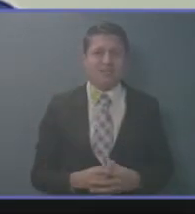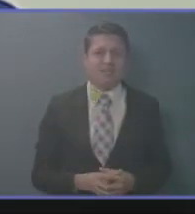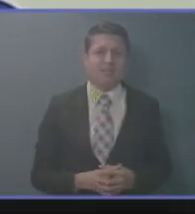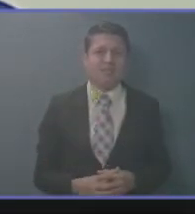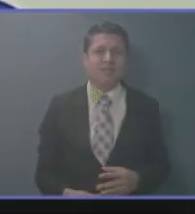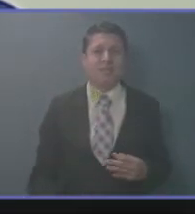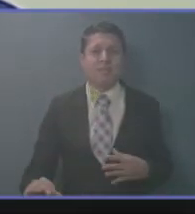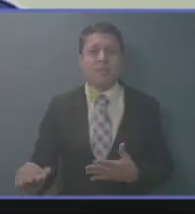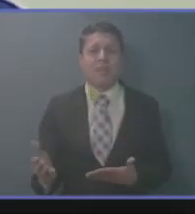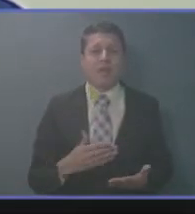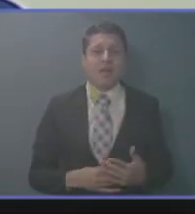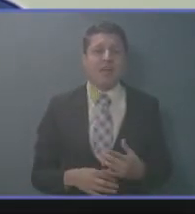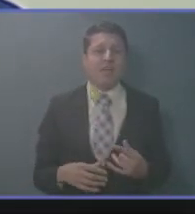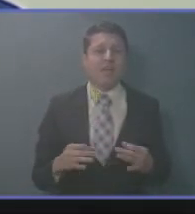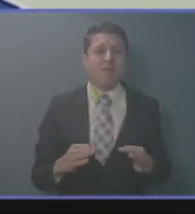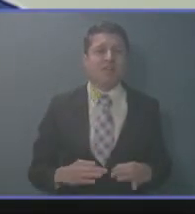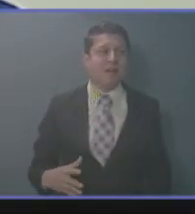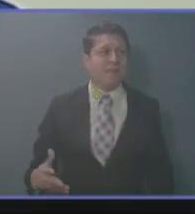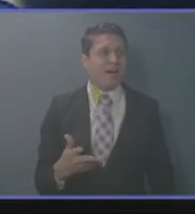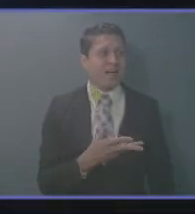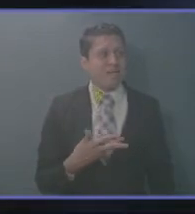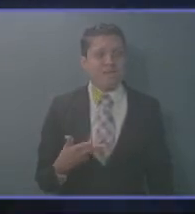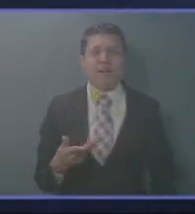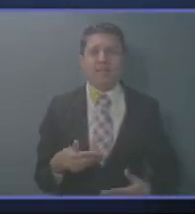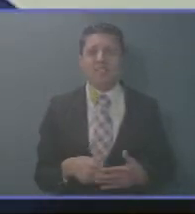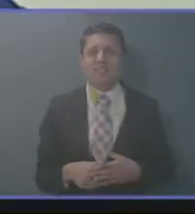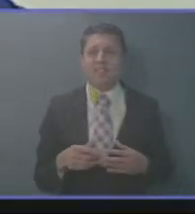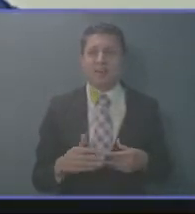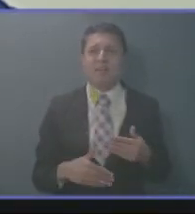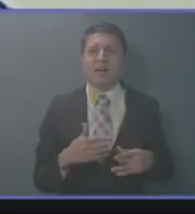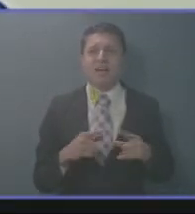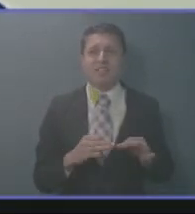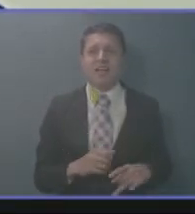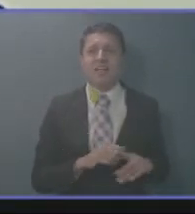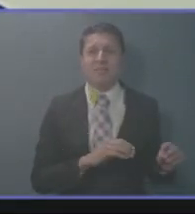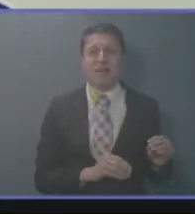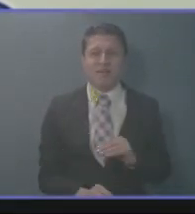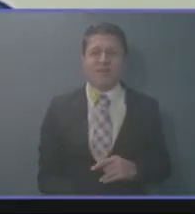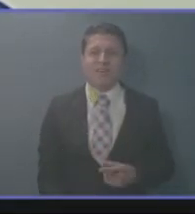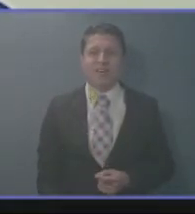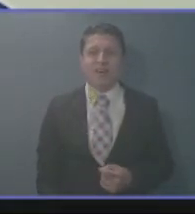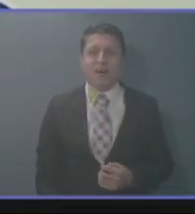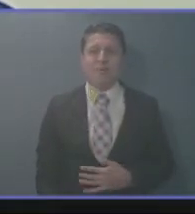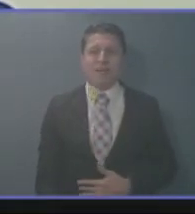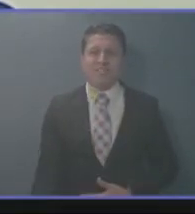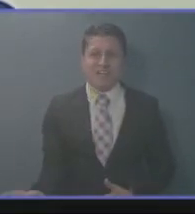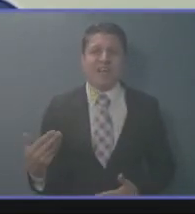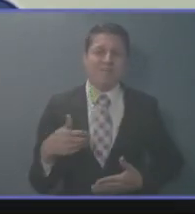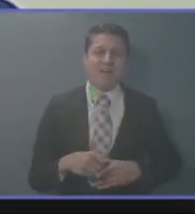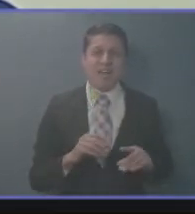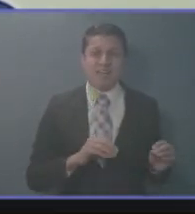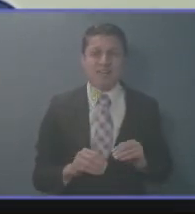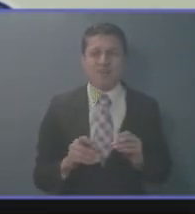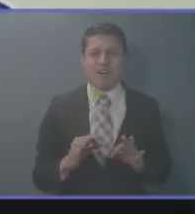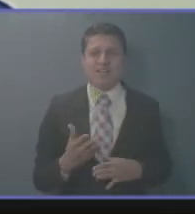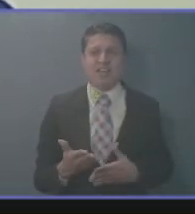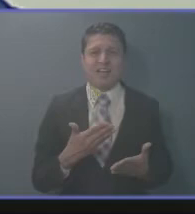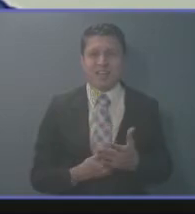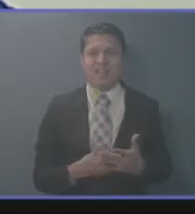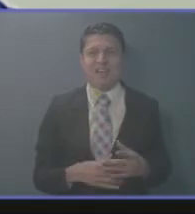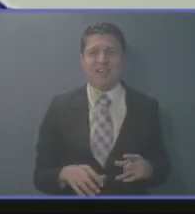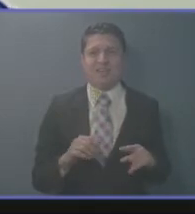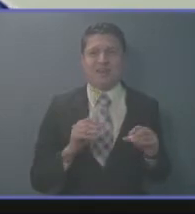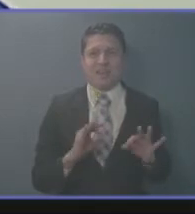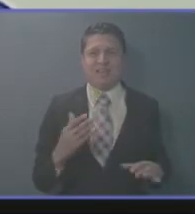Romanos 3, que la Constitución, en su artículo 65, inciso primero, establece que